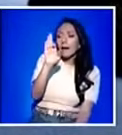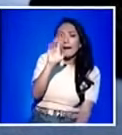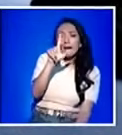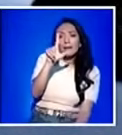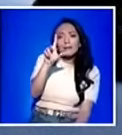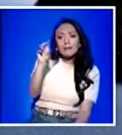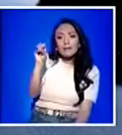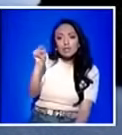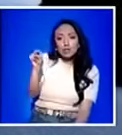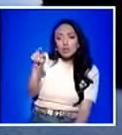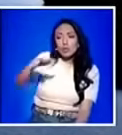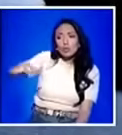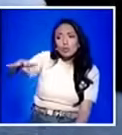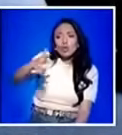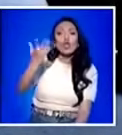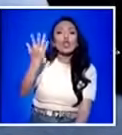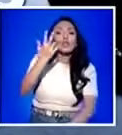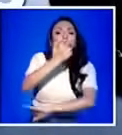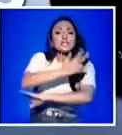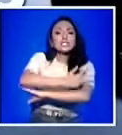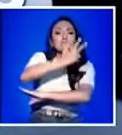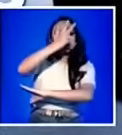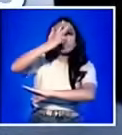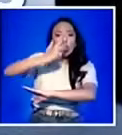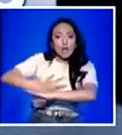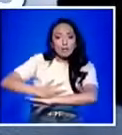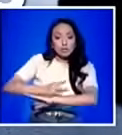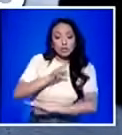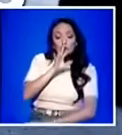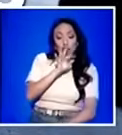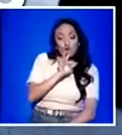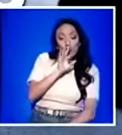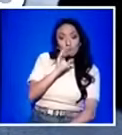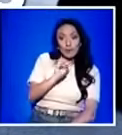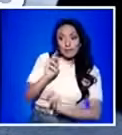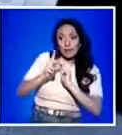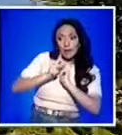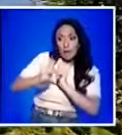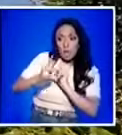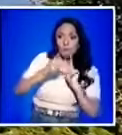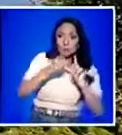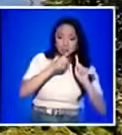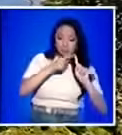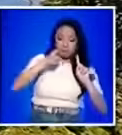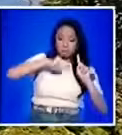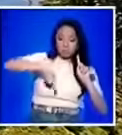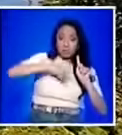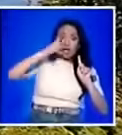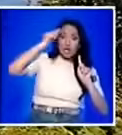Sangay, en la provincia de Chimborazo, a 90 kilómetros de la ciudad de Riobamba.